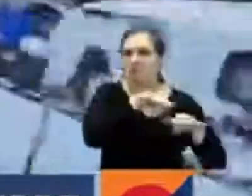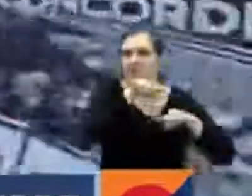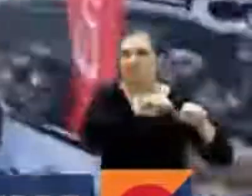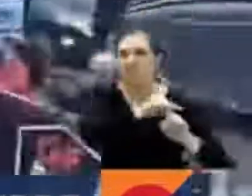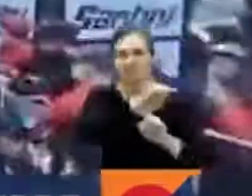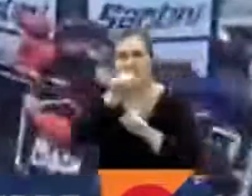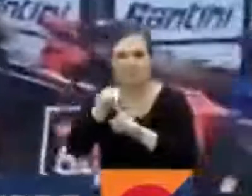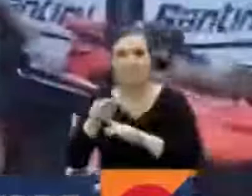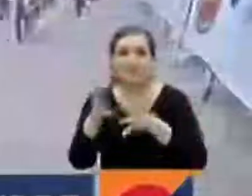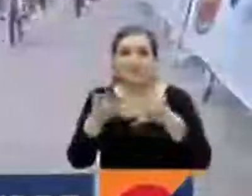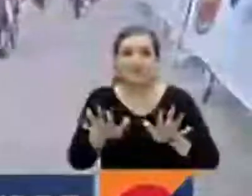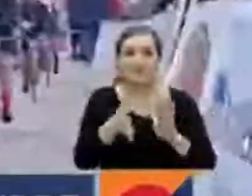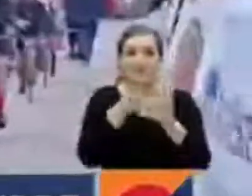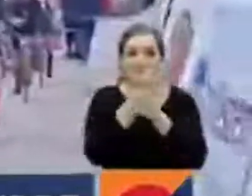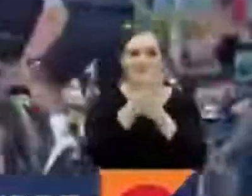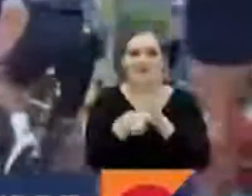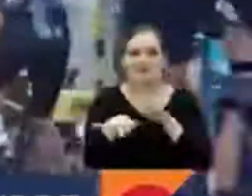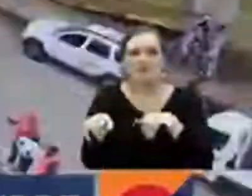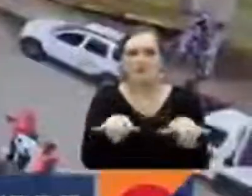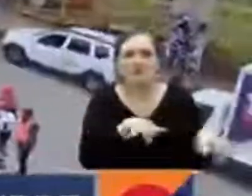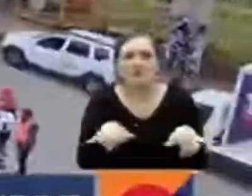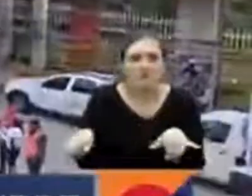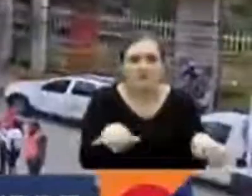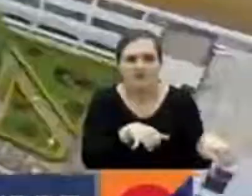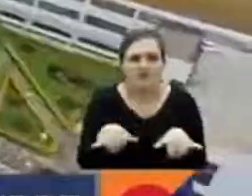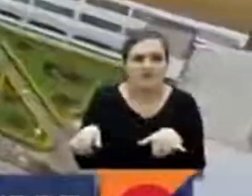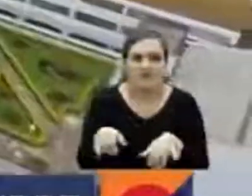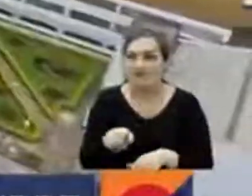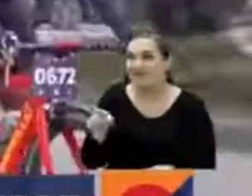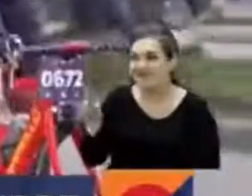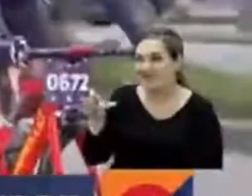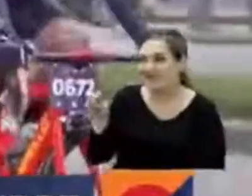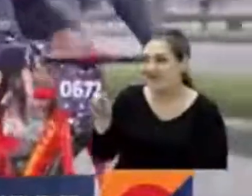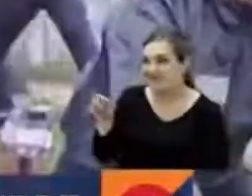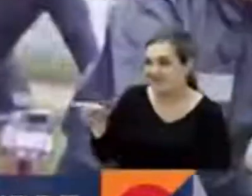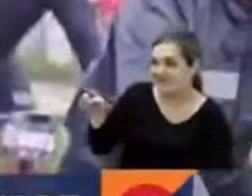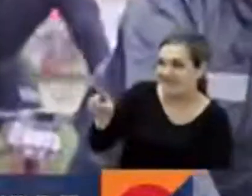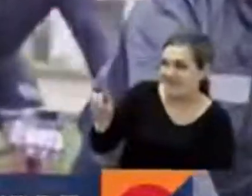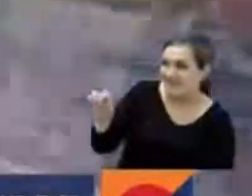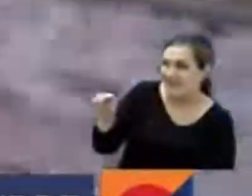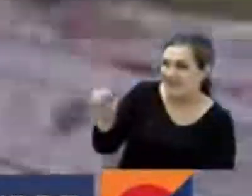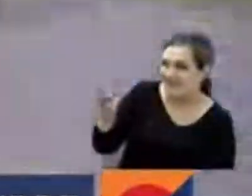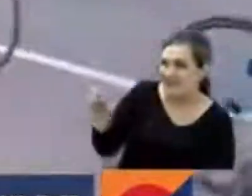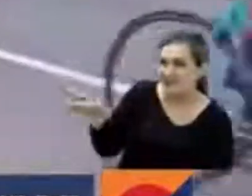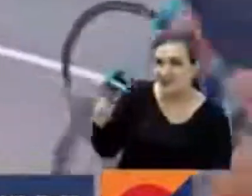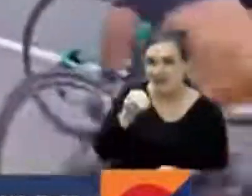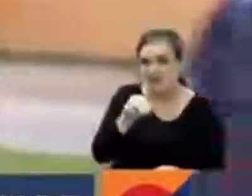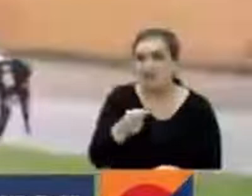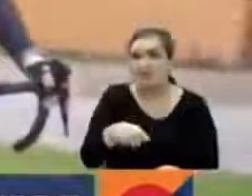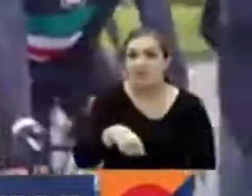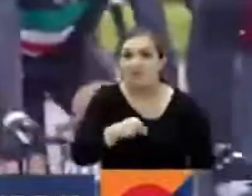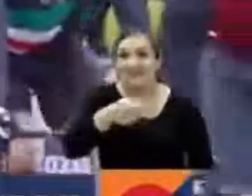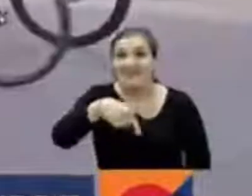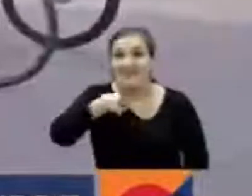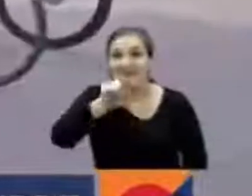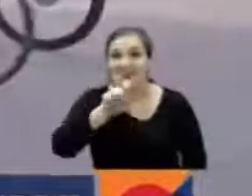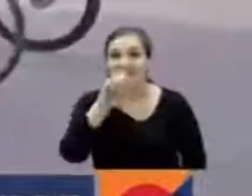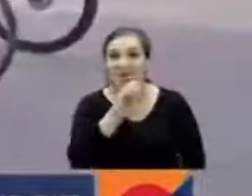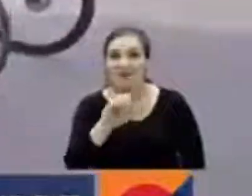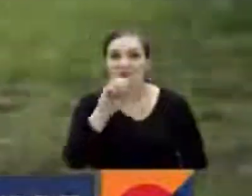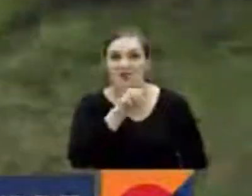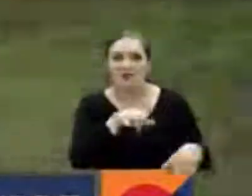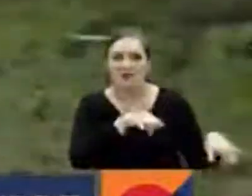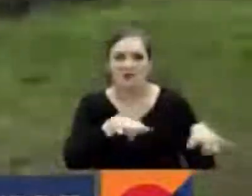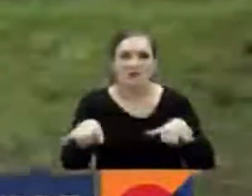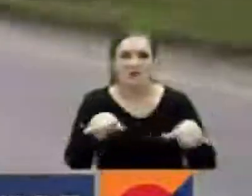Y cerramos con una carrera en bicicleta para que Lina, Damaris y todos ustedes estén sintonizados. El próximo 16 de octubre se realizará